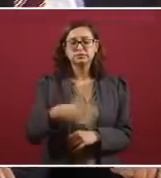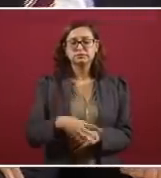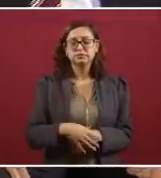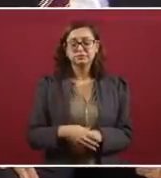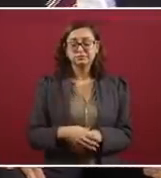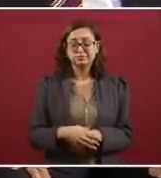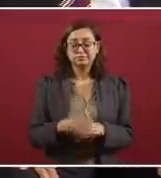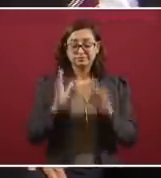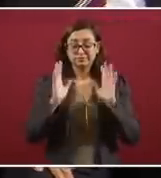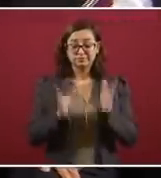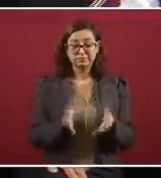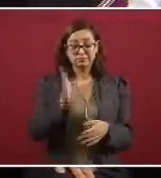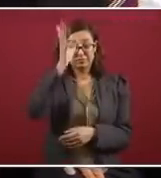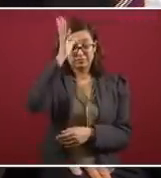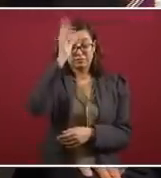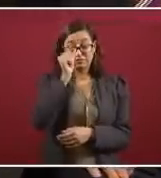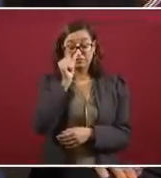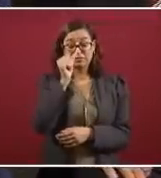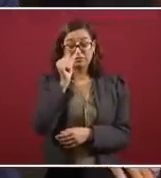acuerdo,